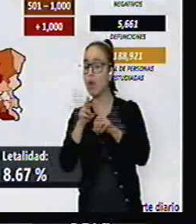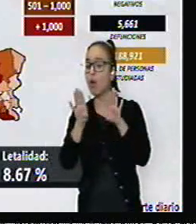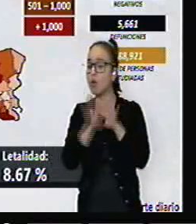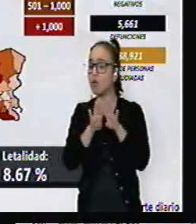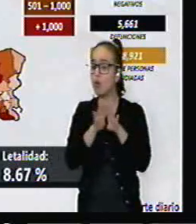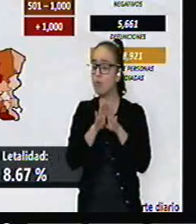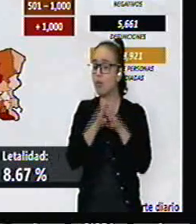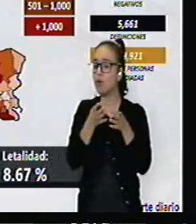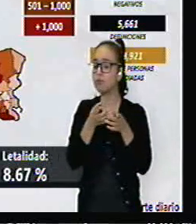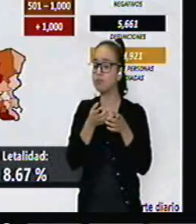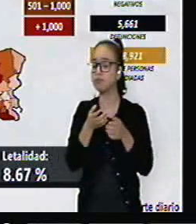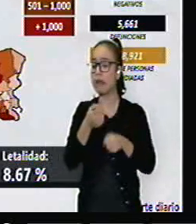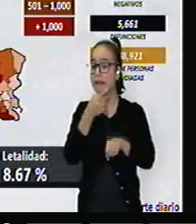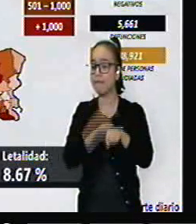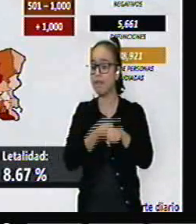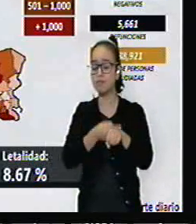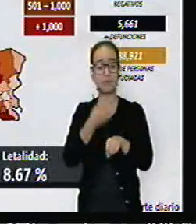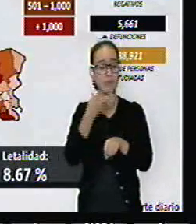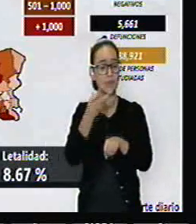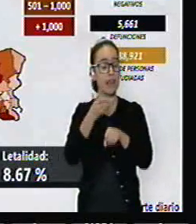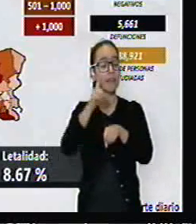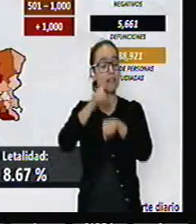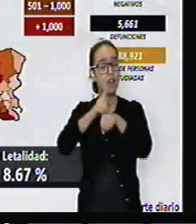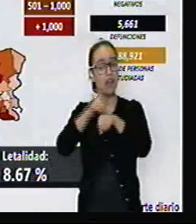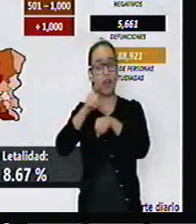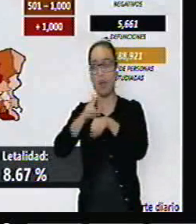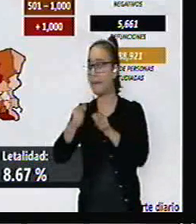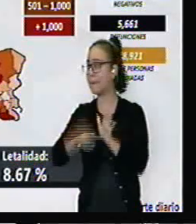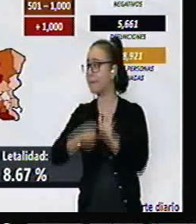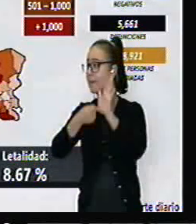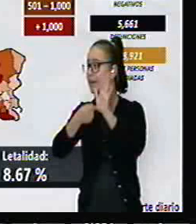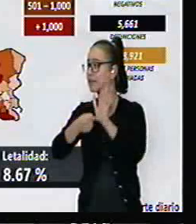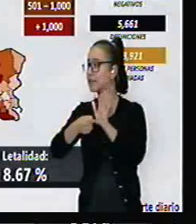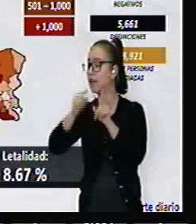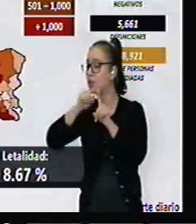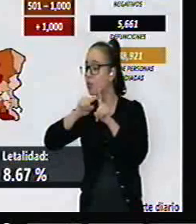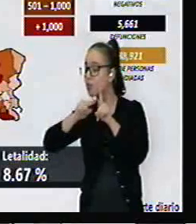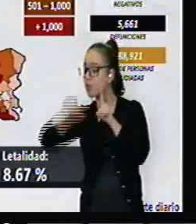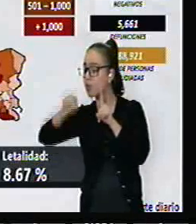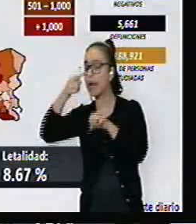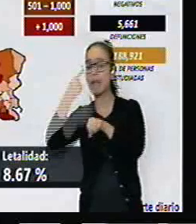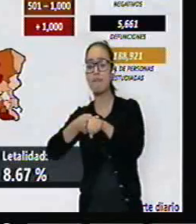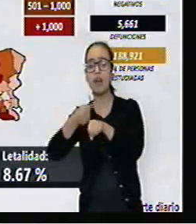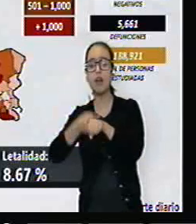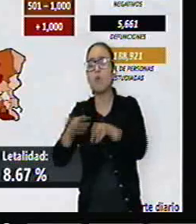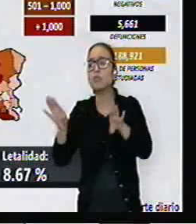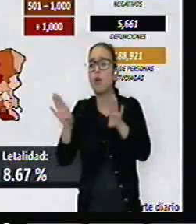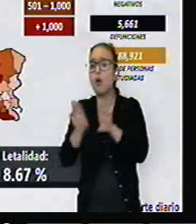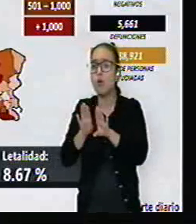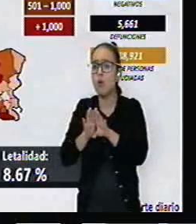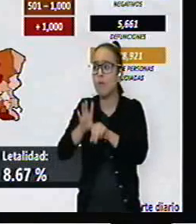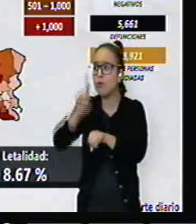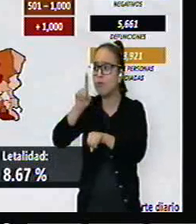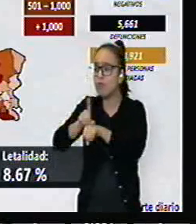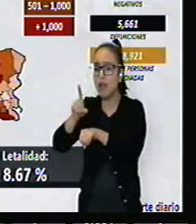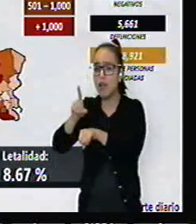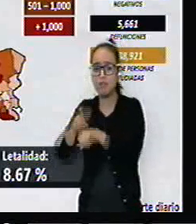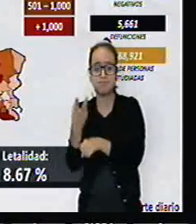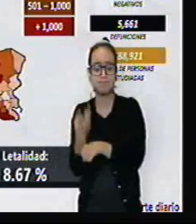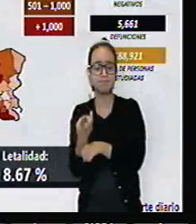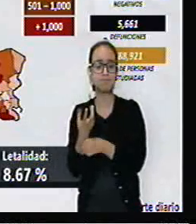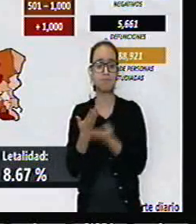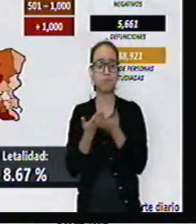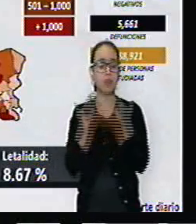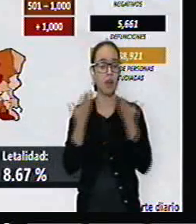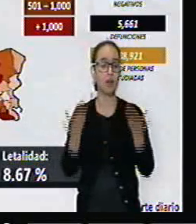se ha comportado, por eso es que también todos los días presentamos la imagen de la curva de casos, cómo se van presentando día con día, y pues donde